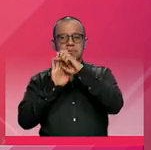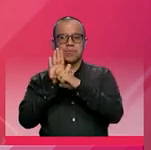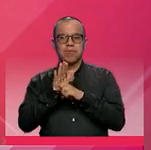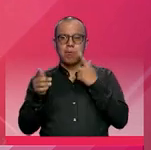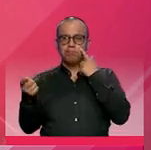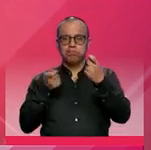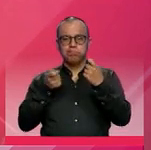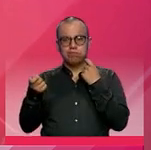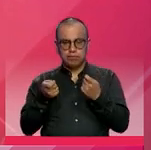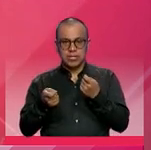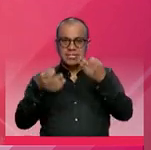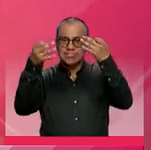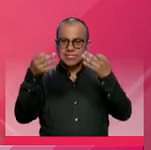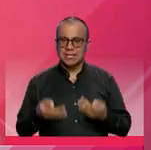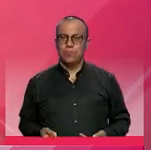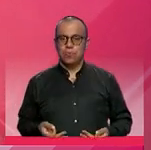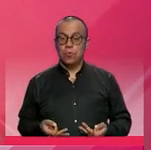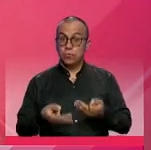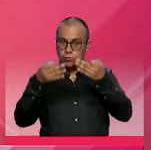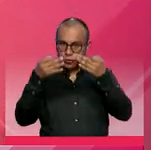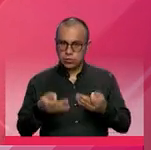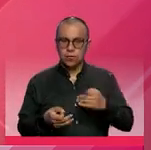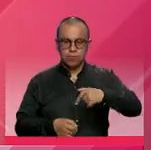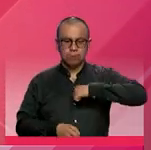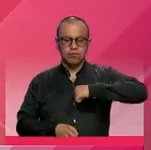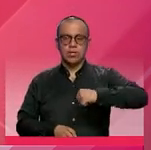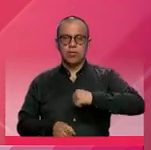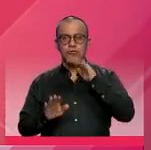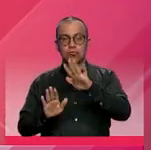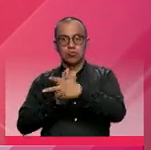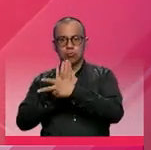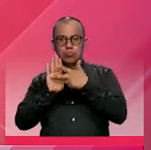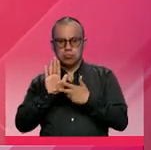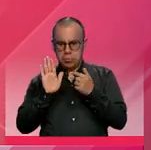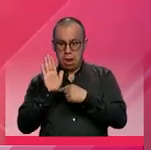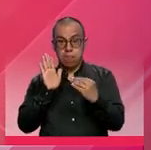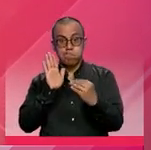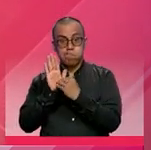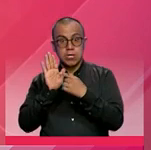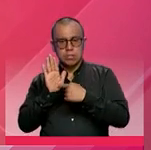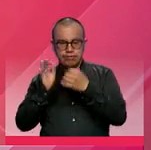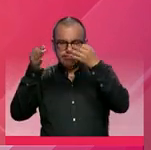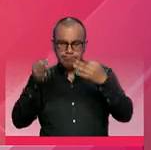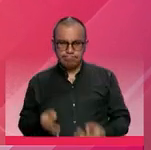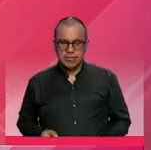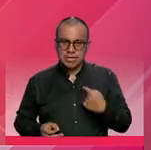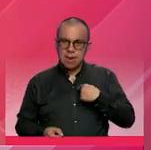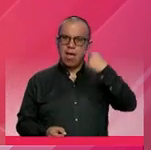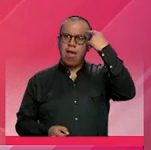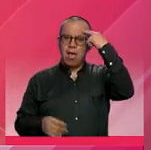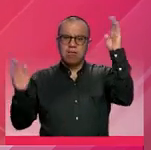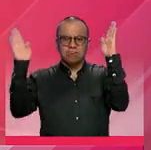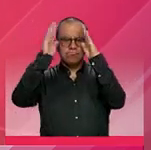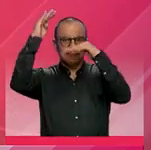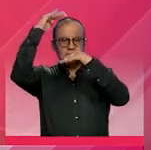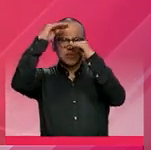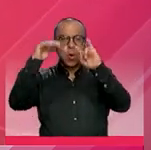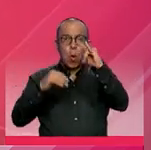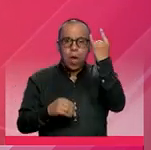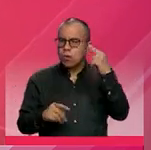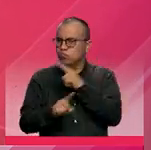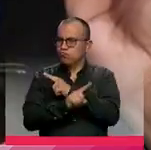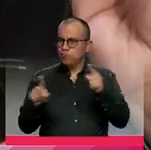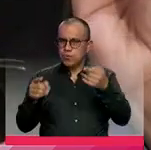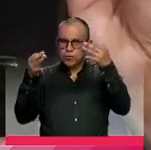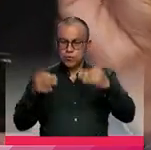de la protesta social que garantice que ese derecho constitucional se ejerza sin ninguna estigmatización, sin violar los